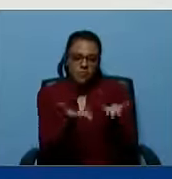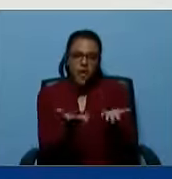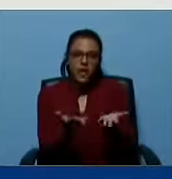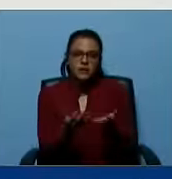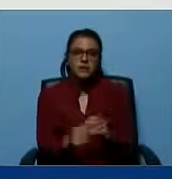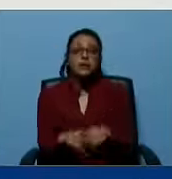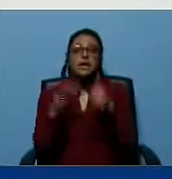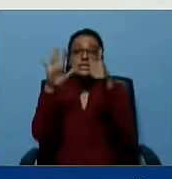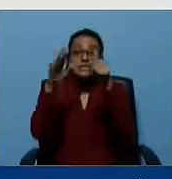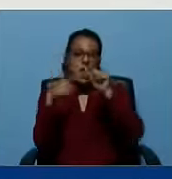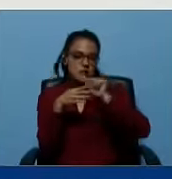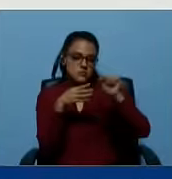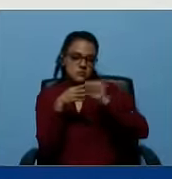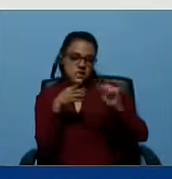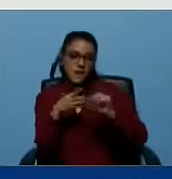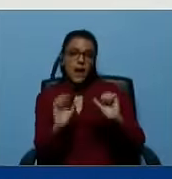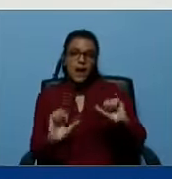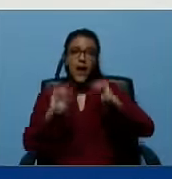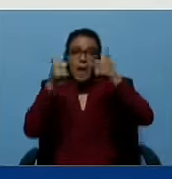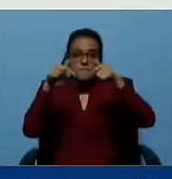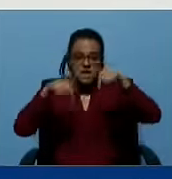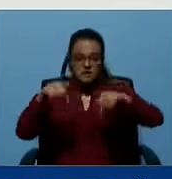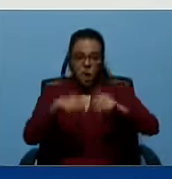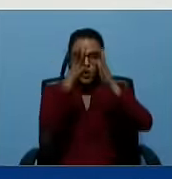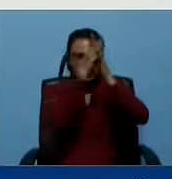durante 6 semanas a partir de hoy,